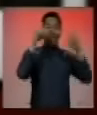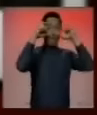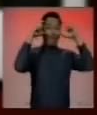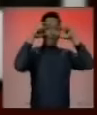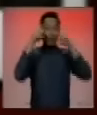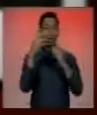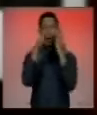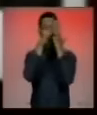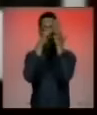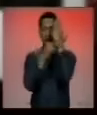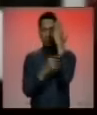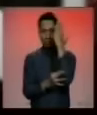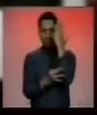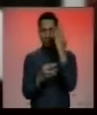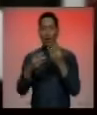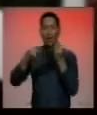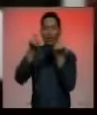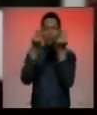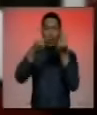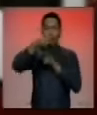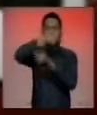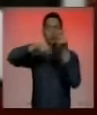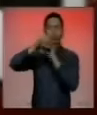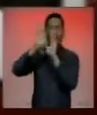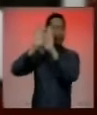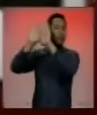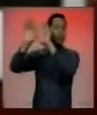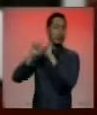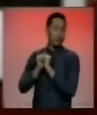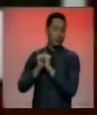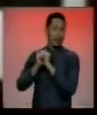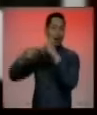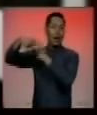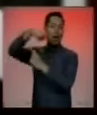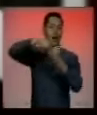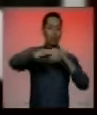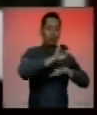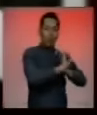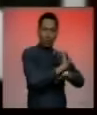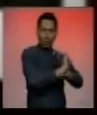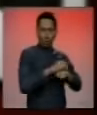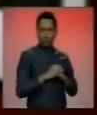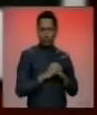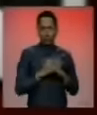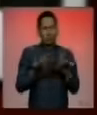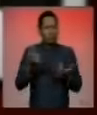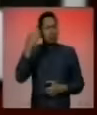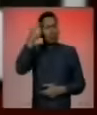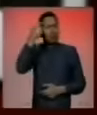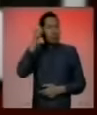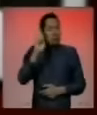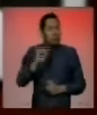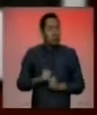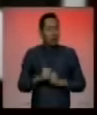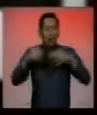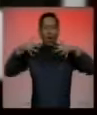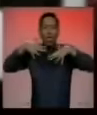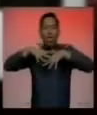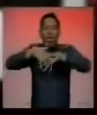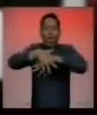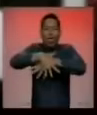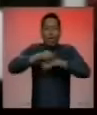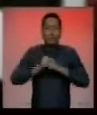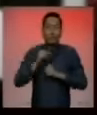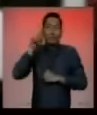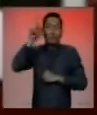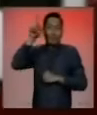las acciones de Delaware y las llevó de regreso a Ecuador. La hipótesis es que armaron el entramado de